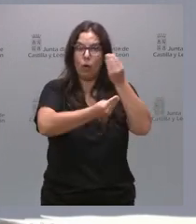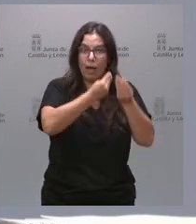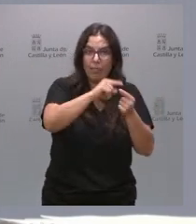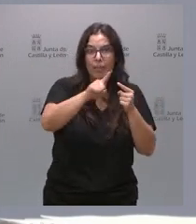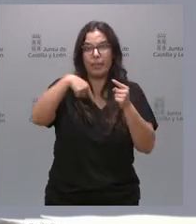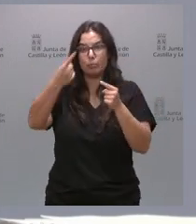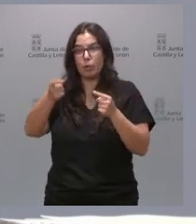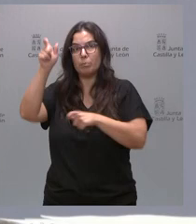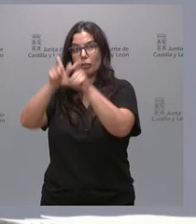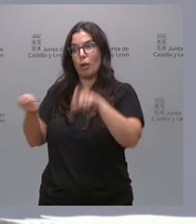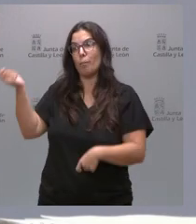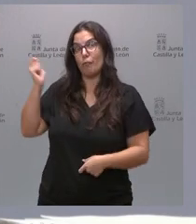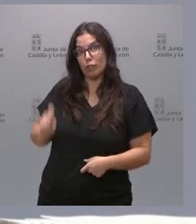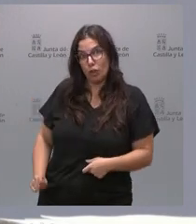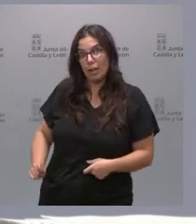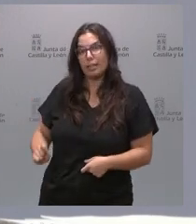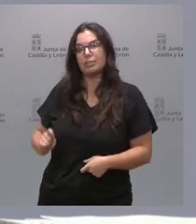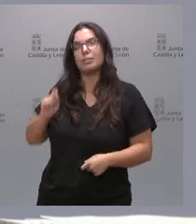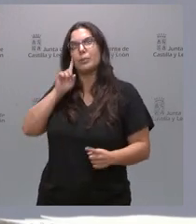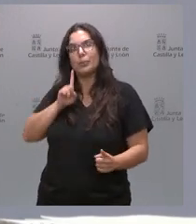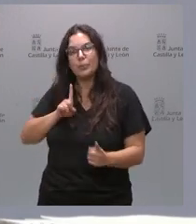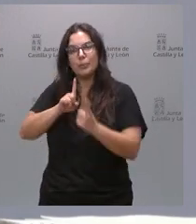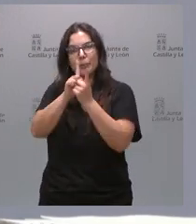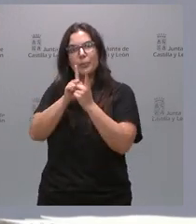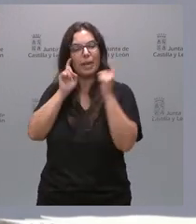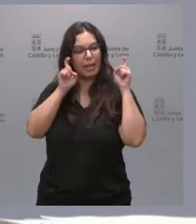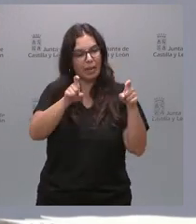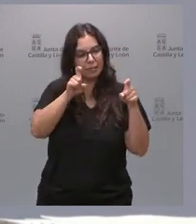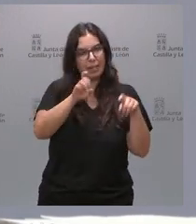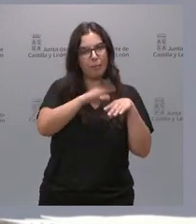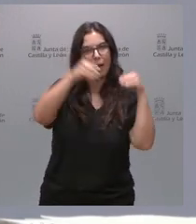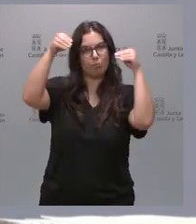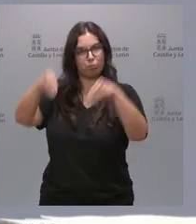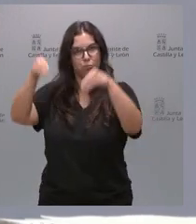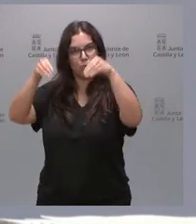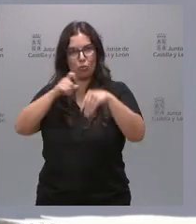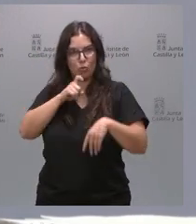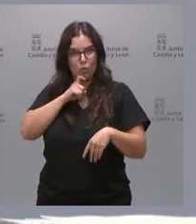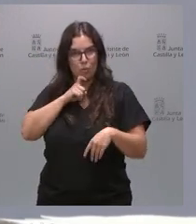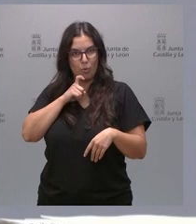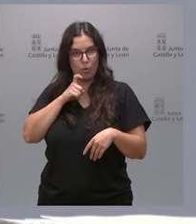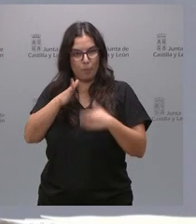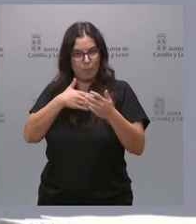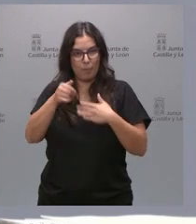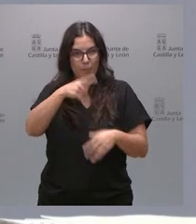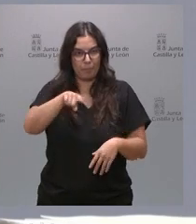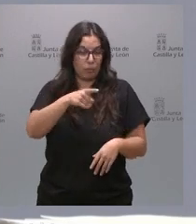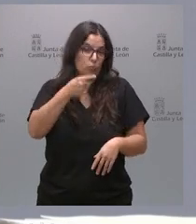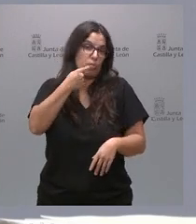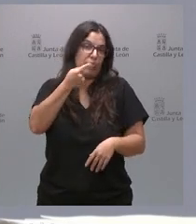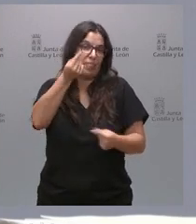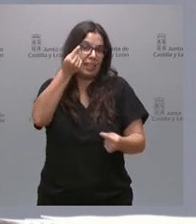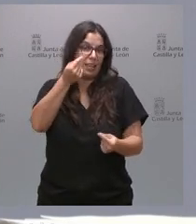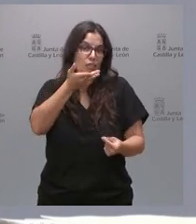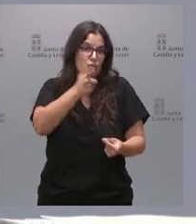encontrarán con los banderilleros actuantes por la tarde que les enseñarán a poner los palos lo digo porque bueno como comentaba que no conocían detalle